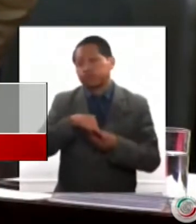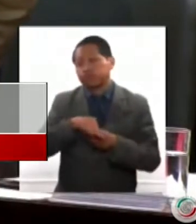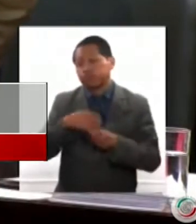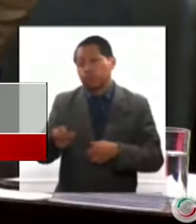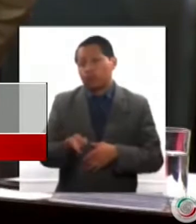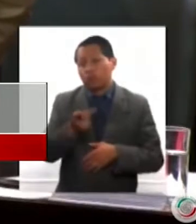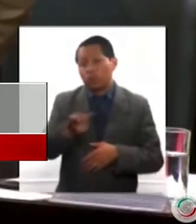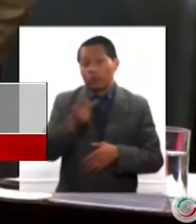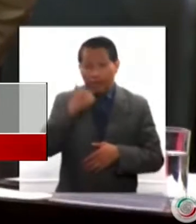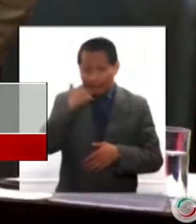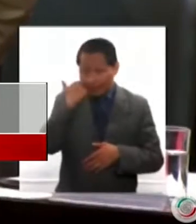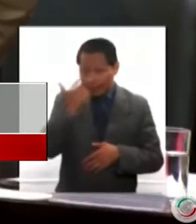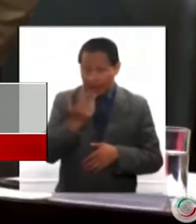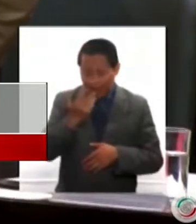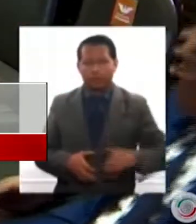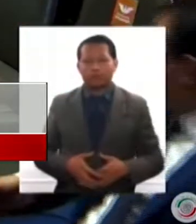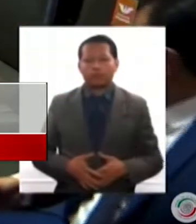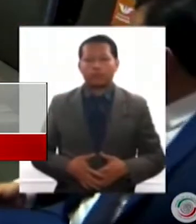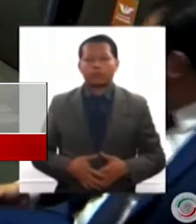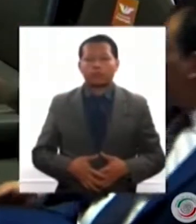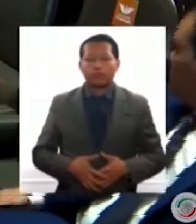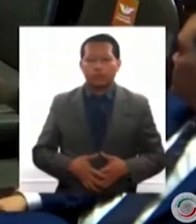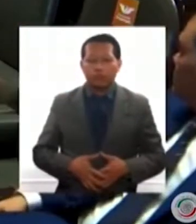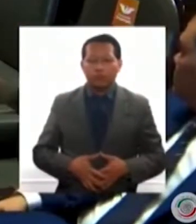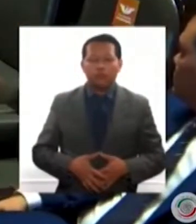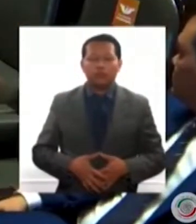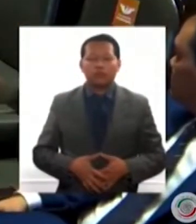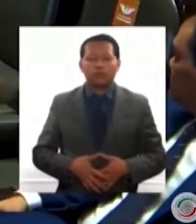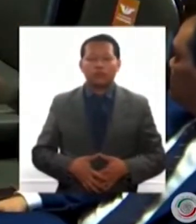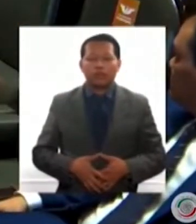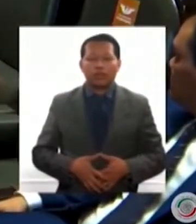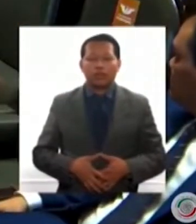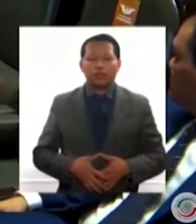le otorgue el uso de la palabra.